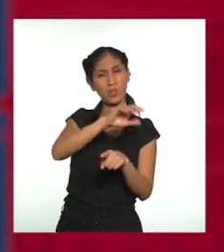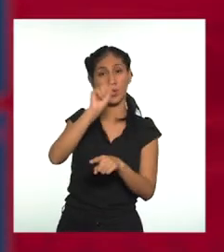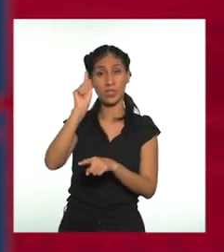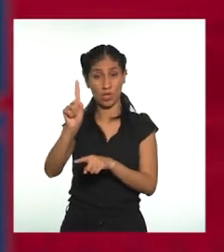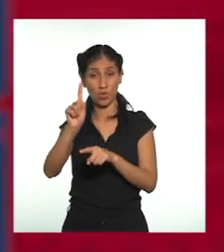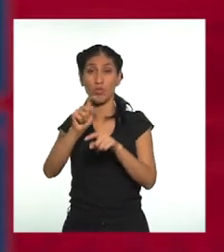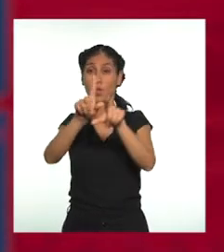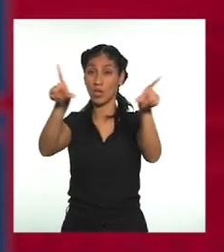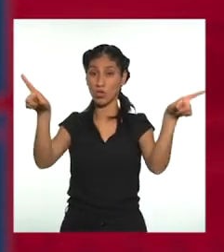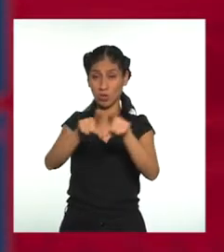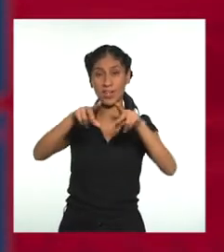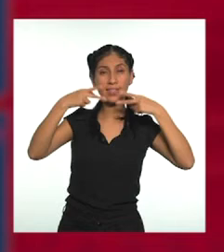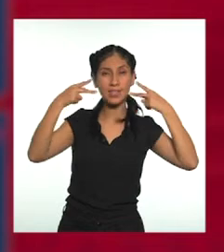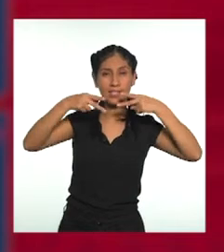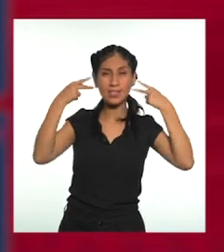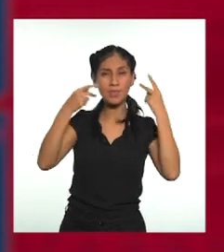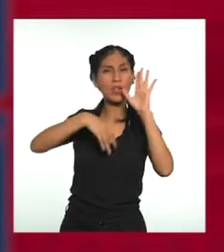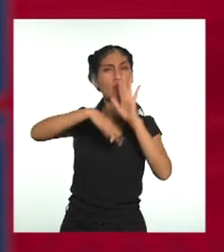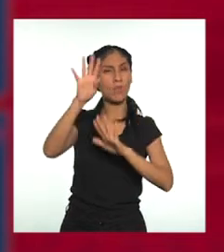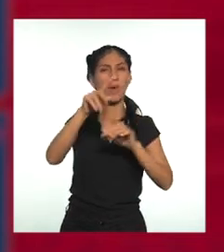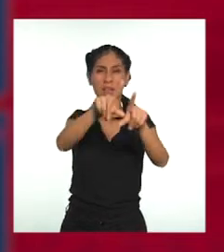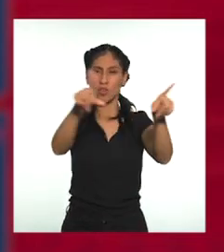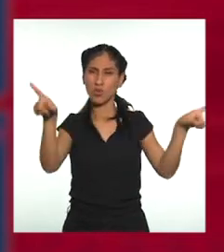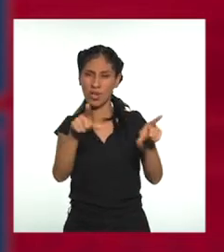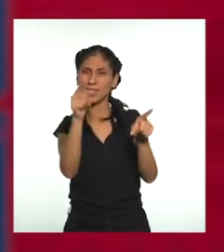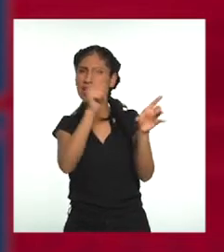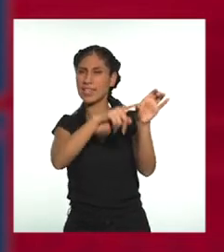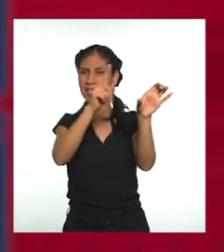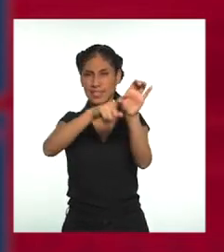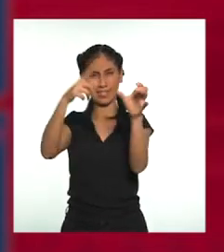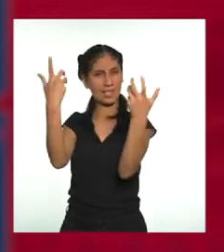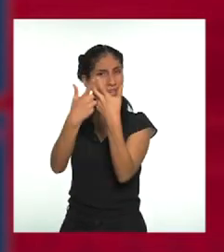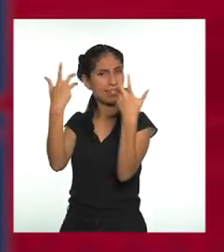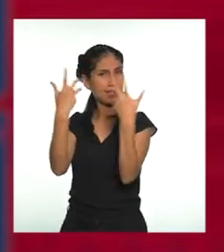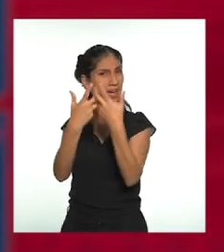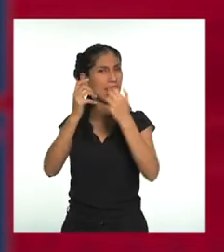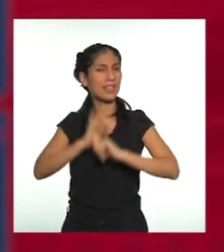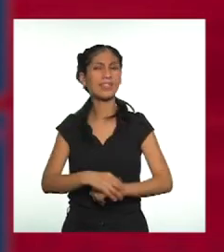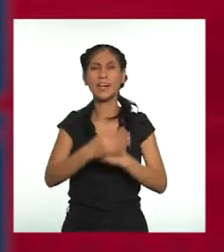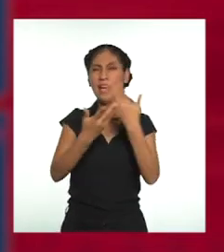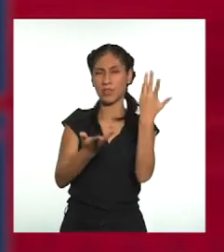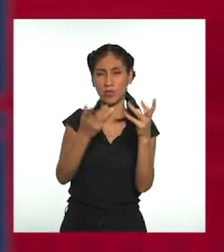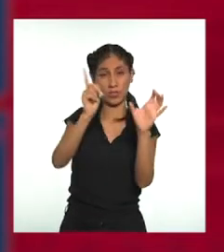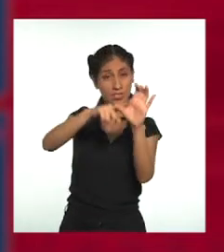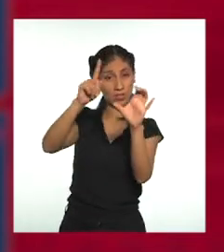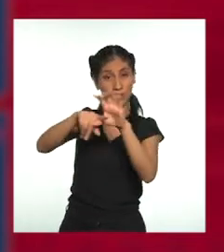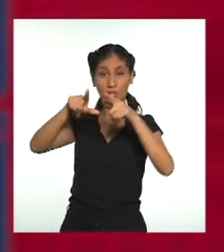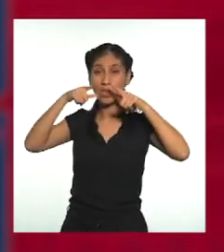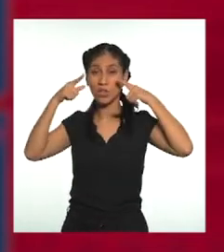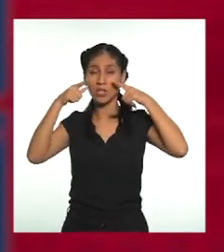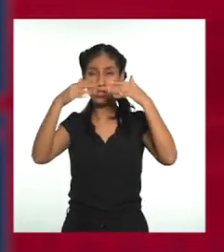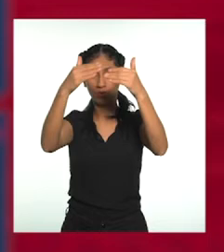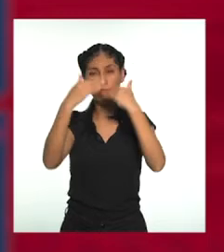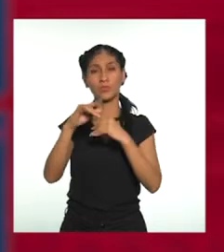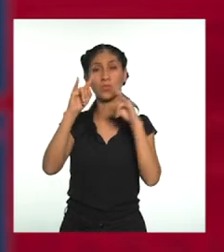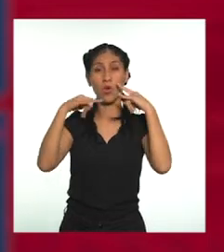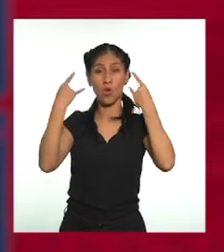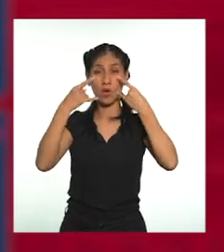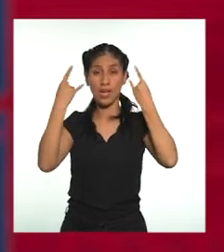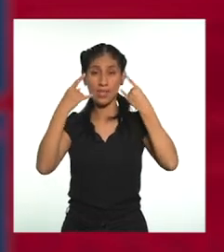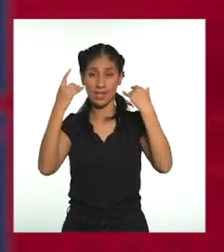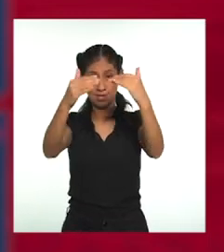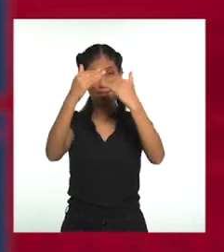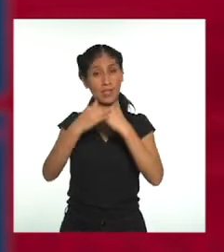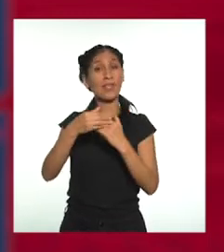Amazonía, principalmente en los territorios correspondientes a las actuales regiones de Loreto,